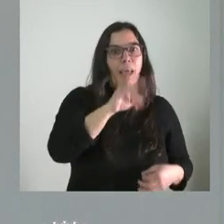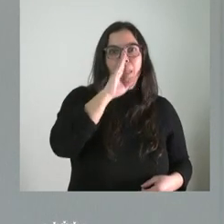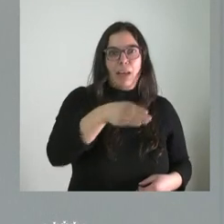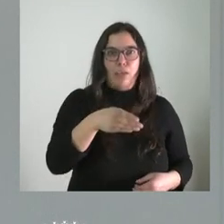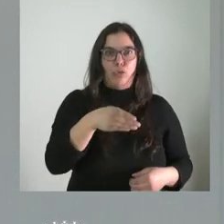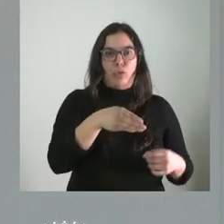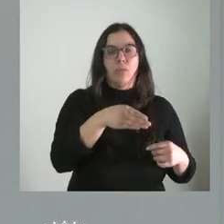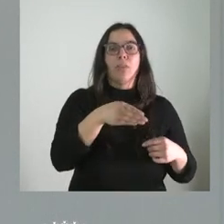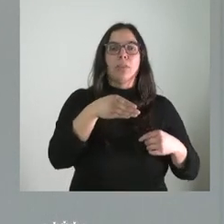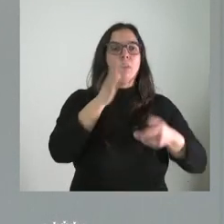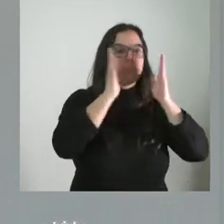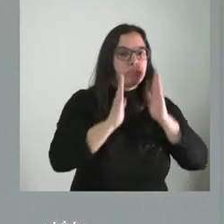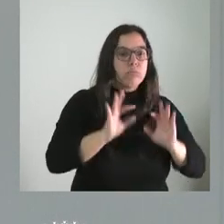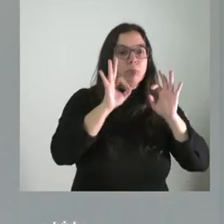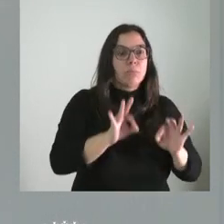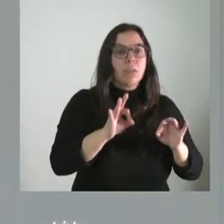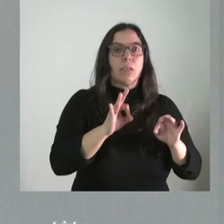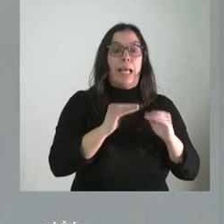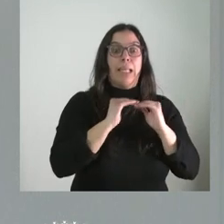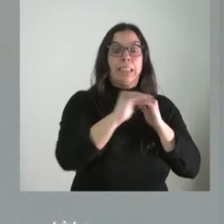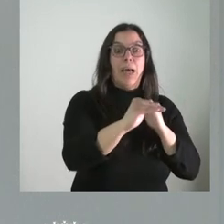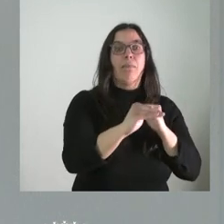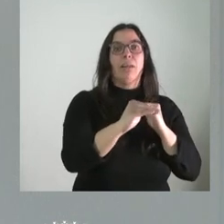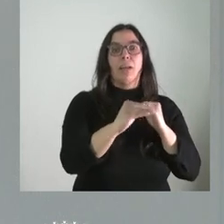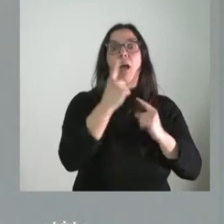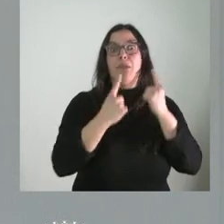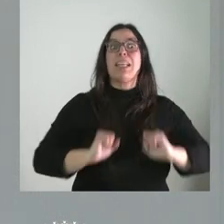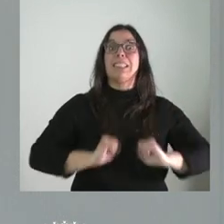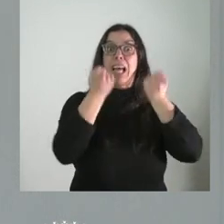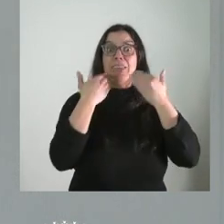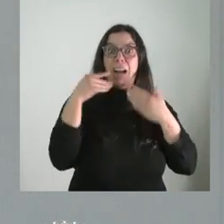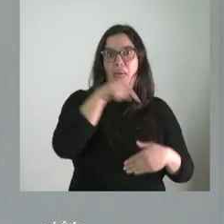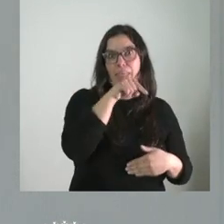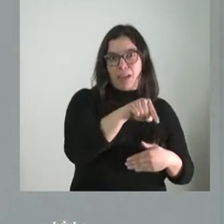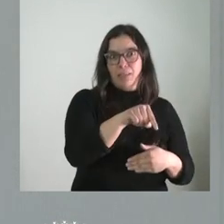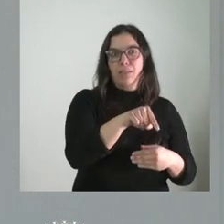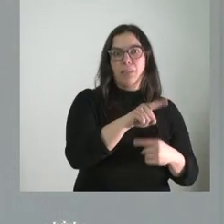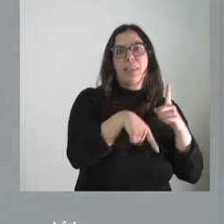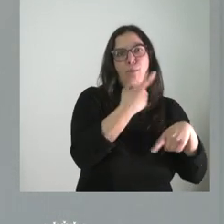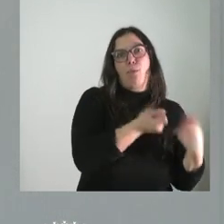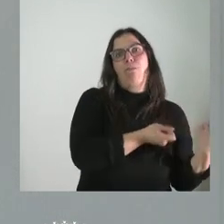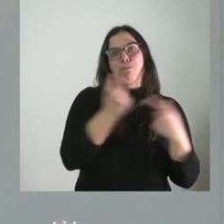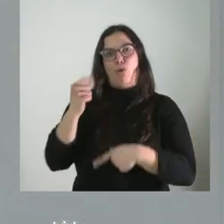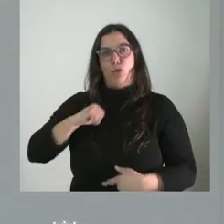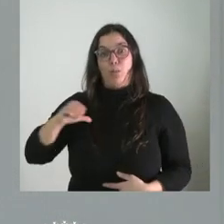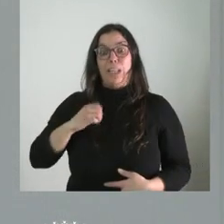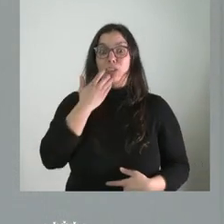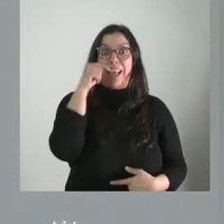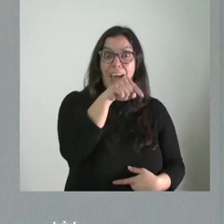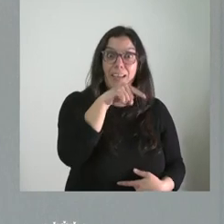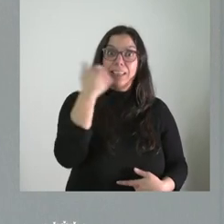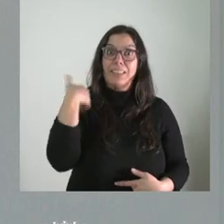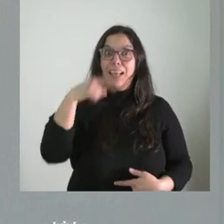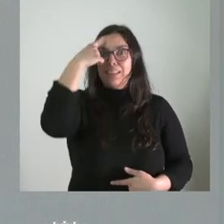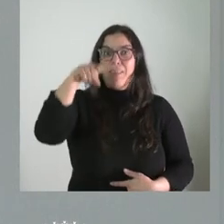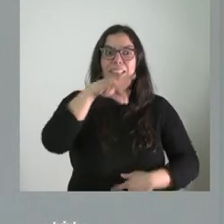previo al transporte y Por tanto se estabiliza al paciente en muchos casos se salva la vida a través de este mecanismo poder disponer de la historia clínica en